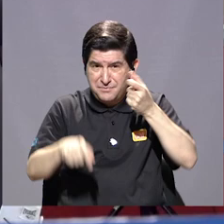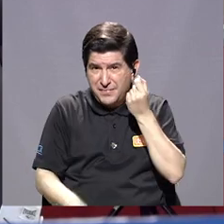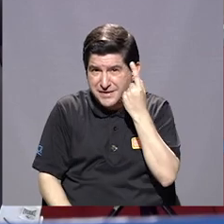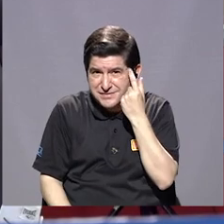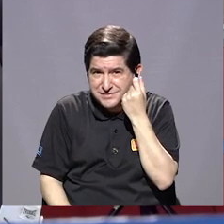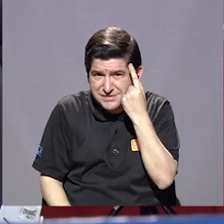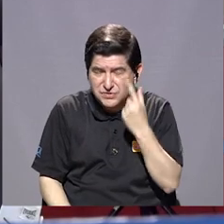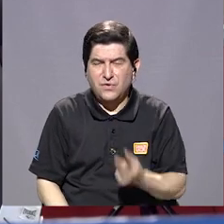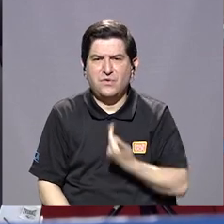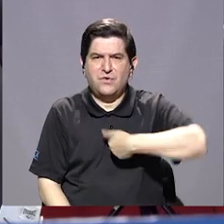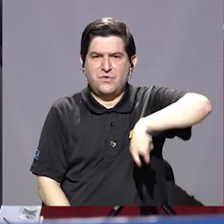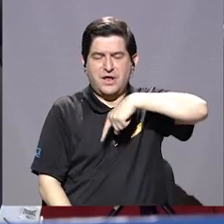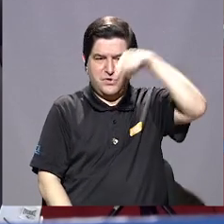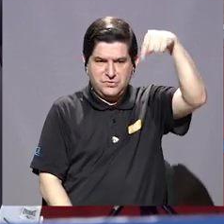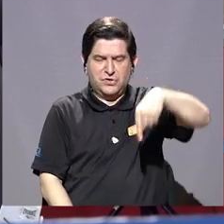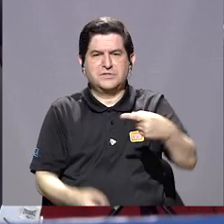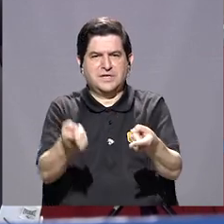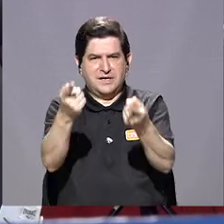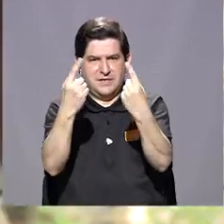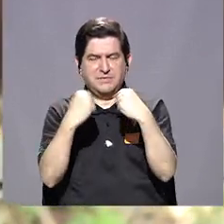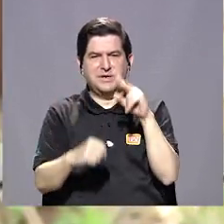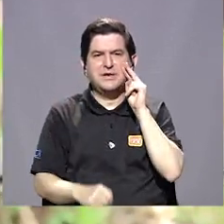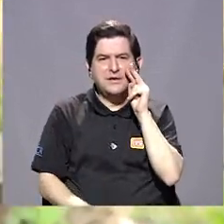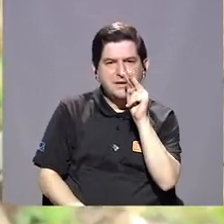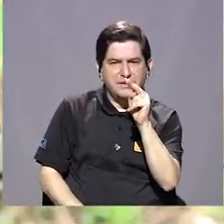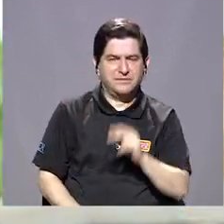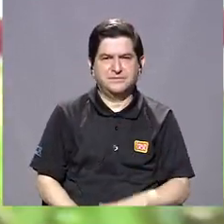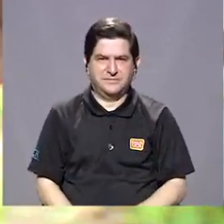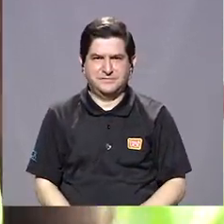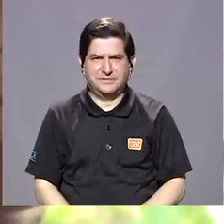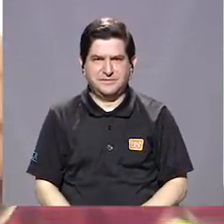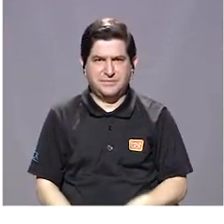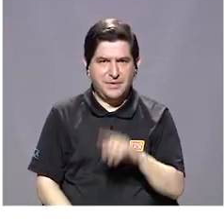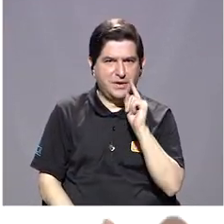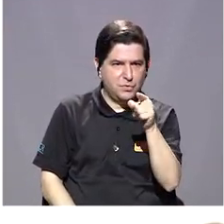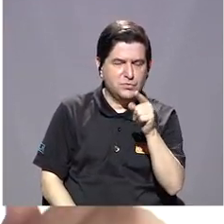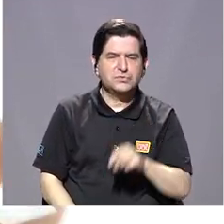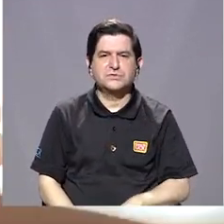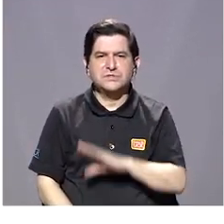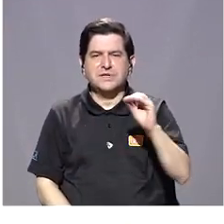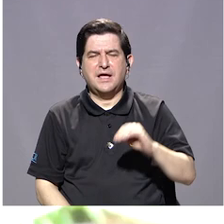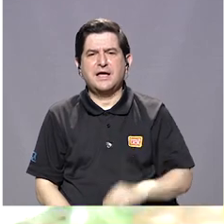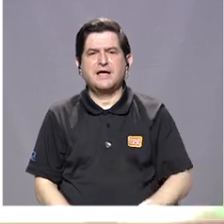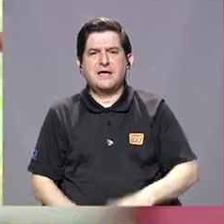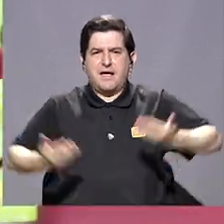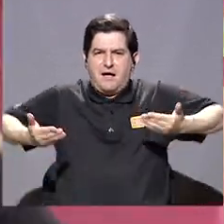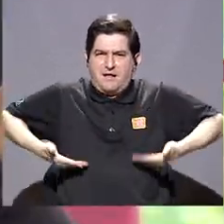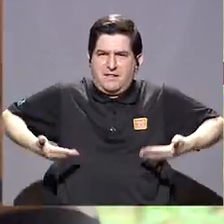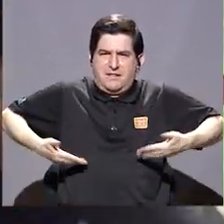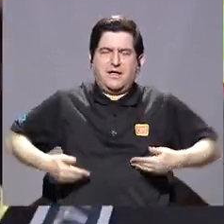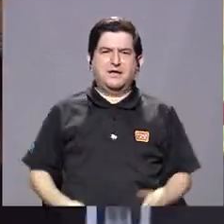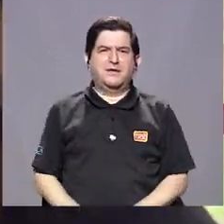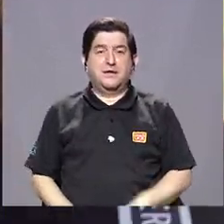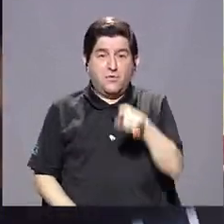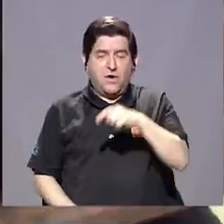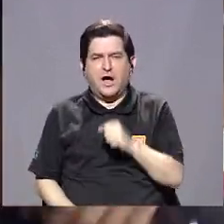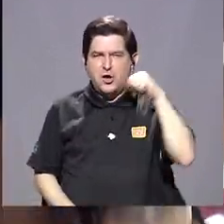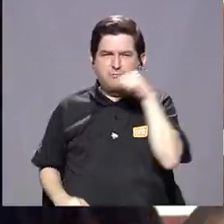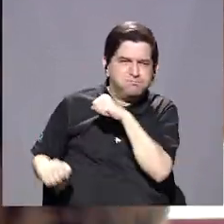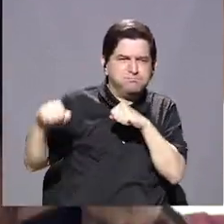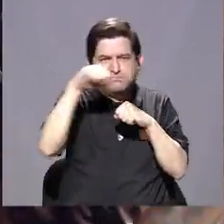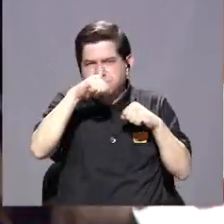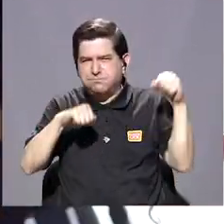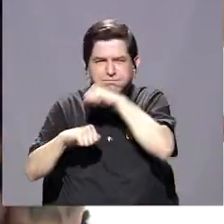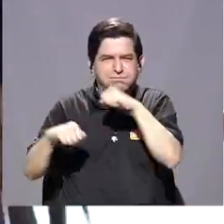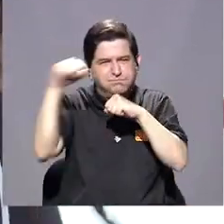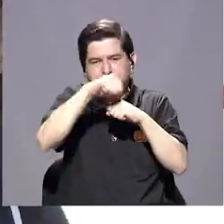Hannah, es que nosotros entramos aquí, la veíamos a ustedes, a usted y a su entrenador, a punto de sopapo limpio, y en ese